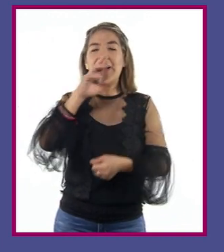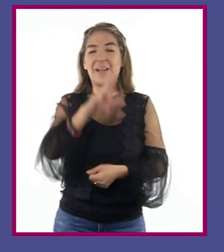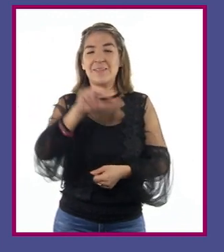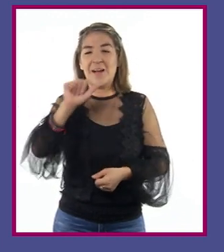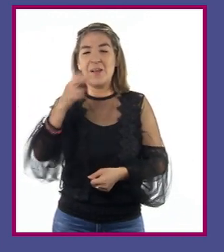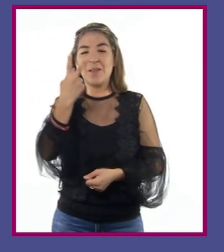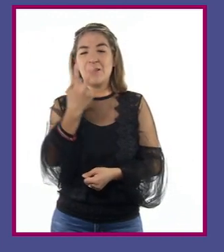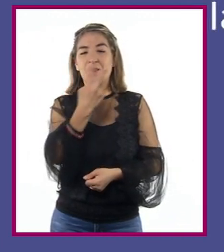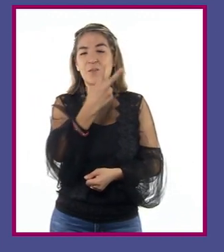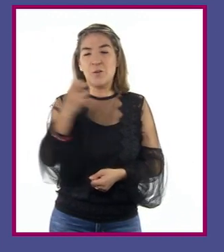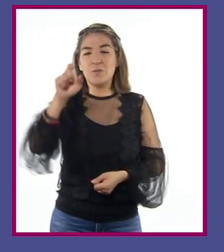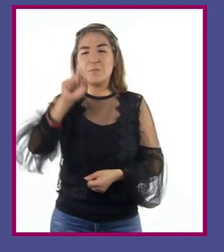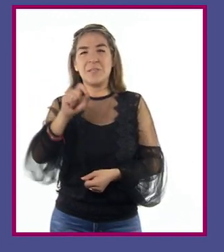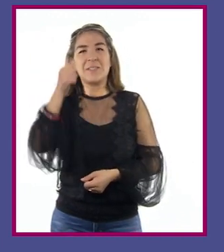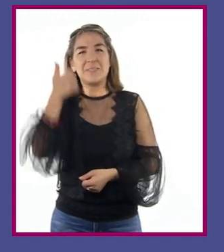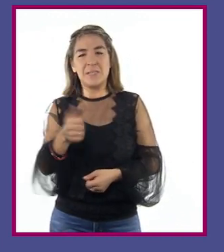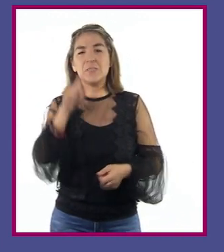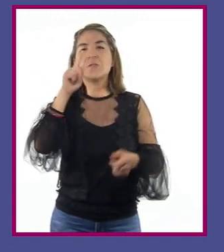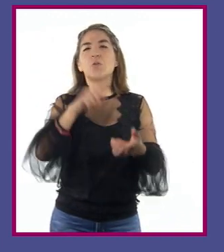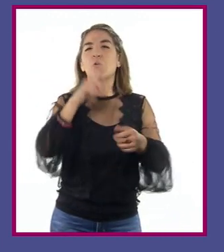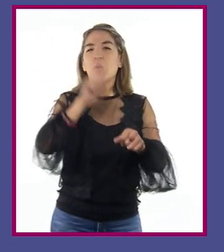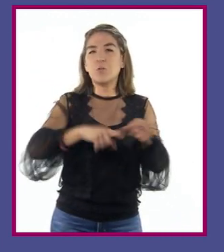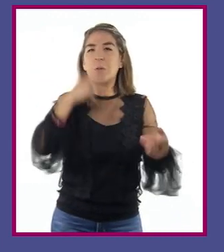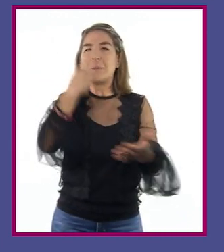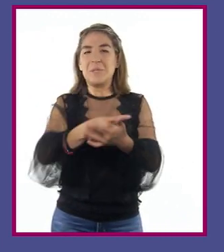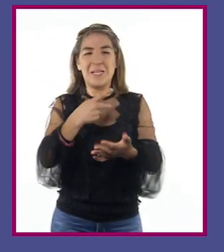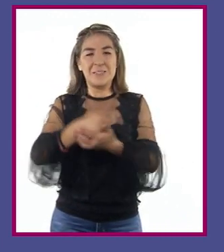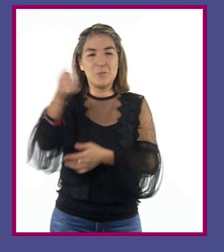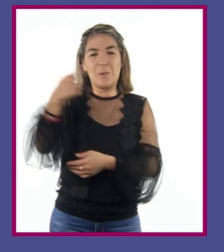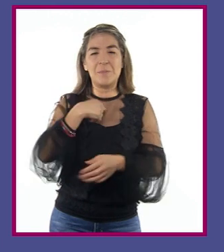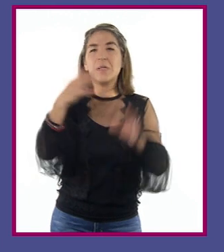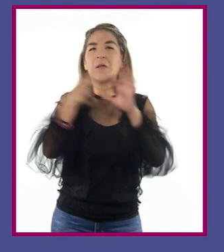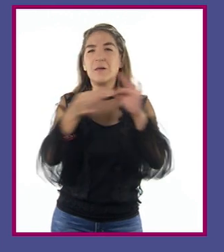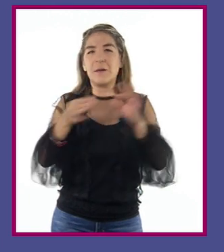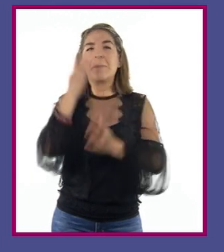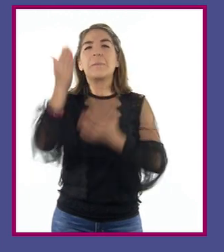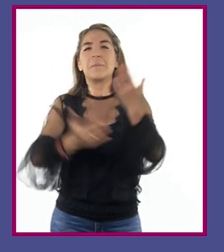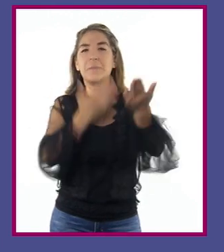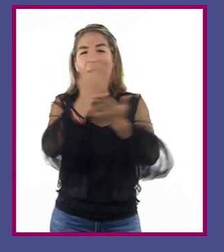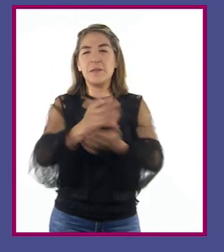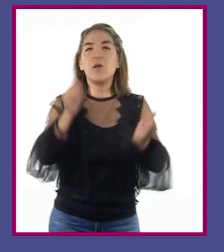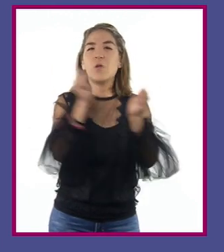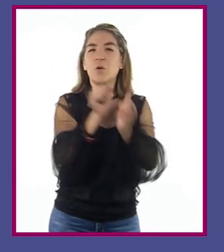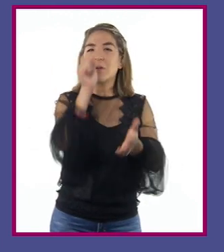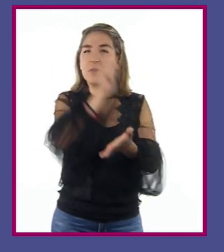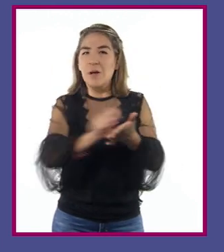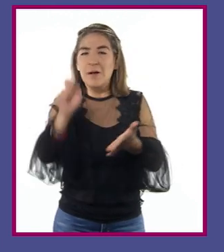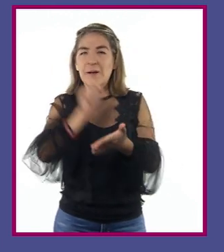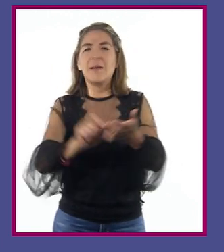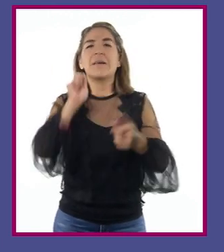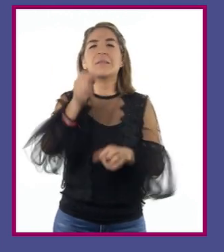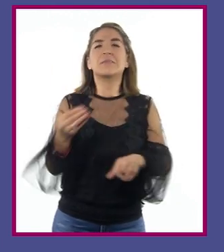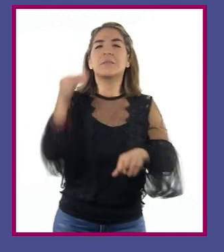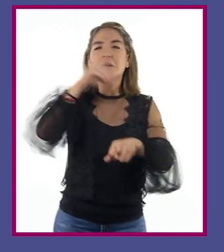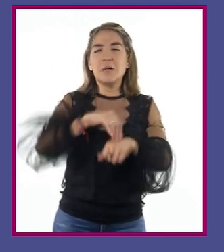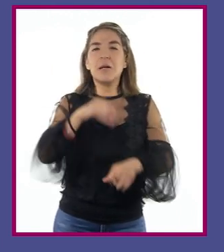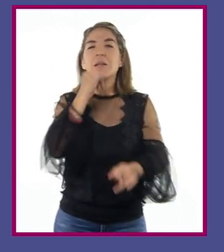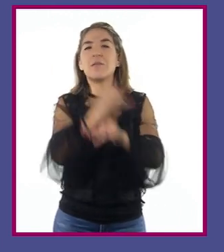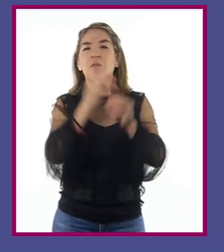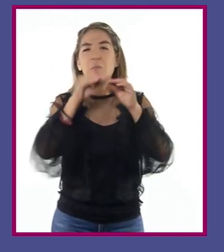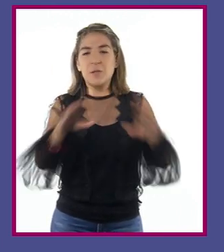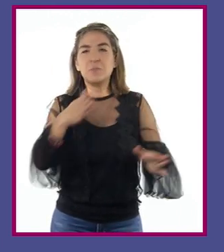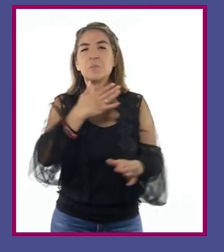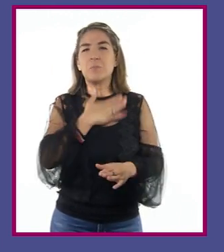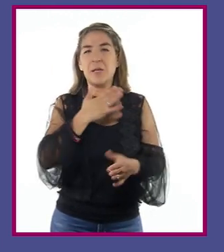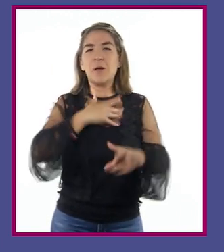en color plata. Tal como usted me indicó, hago mi petición por escrito anexando los comprobantes de